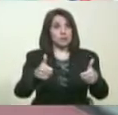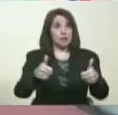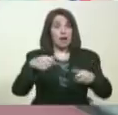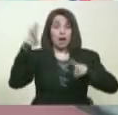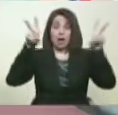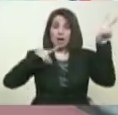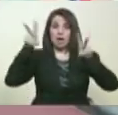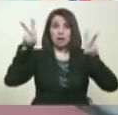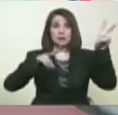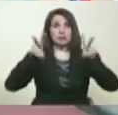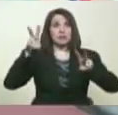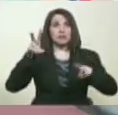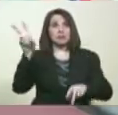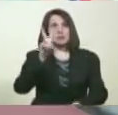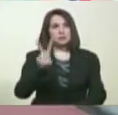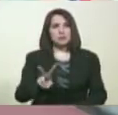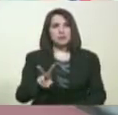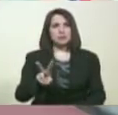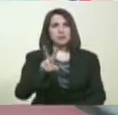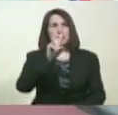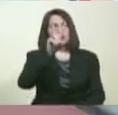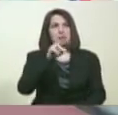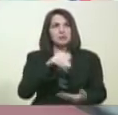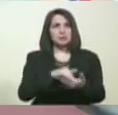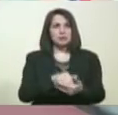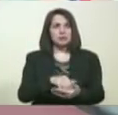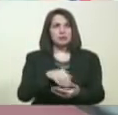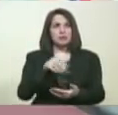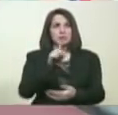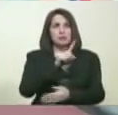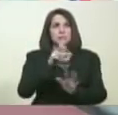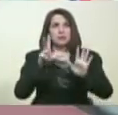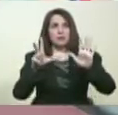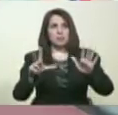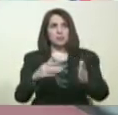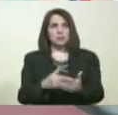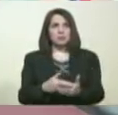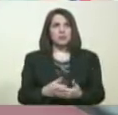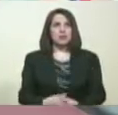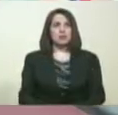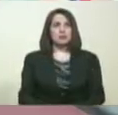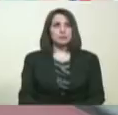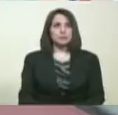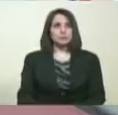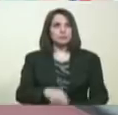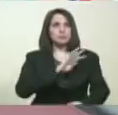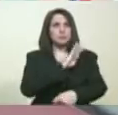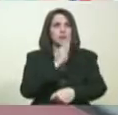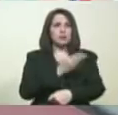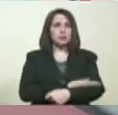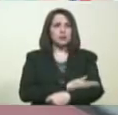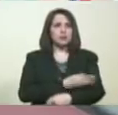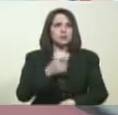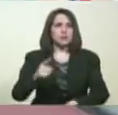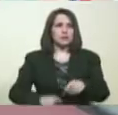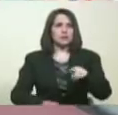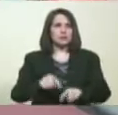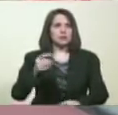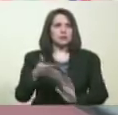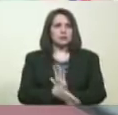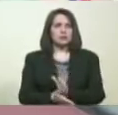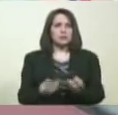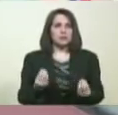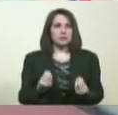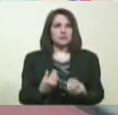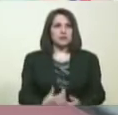Expo Venezuela 2018. Expo Venezuela Potencia 2018. Invito a toda Venezuela